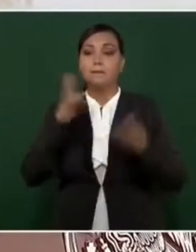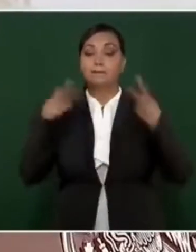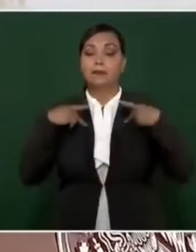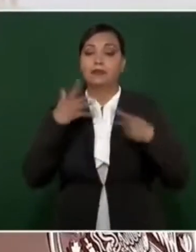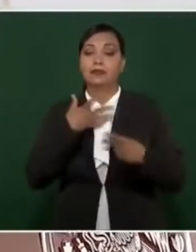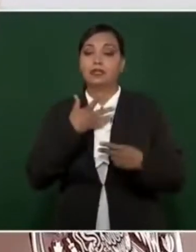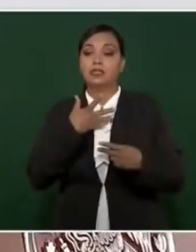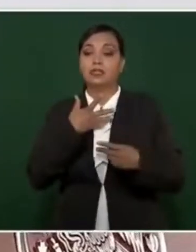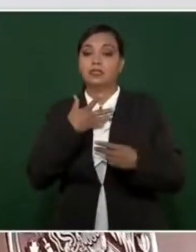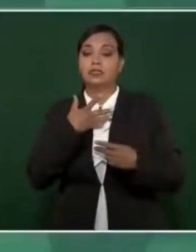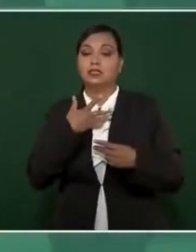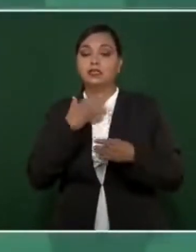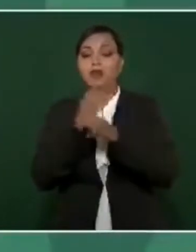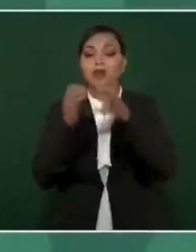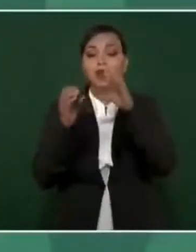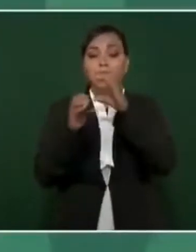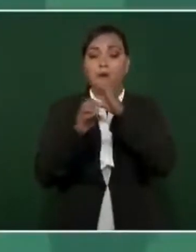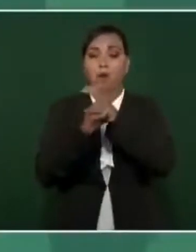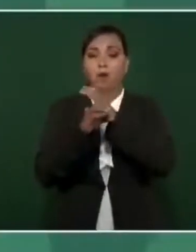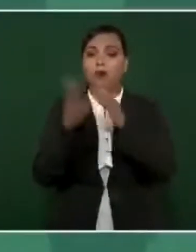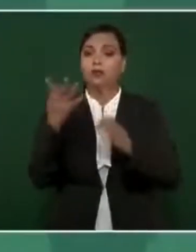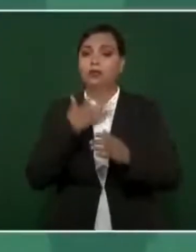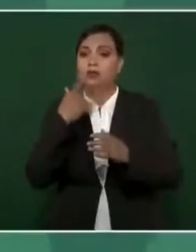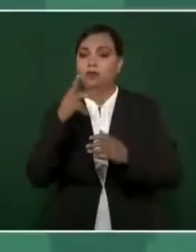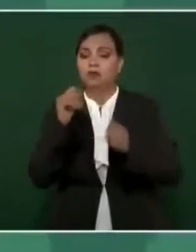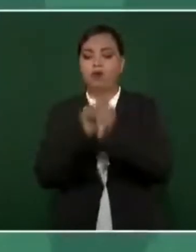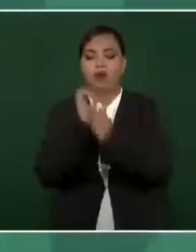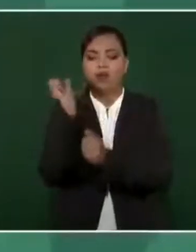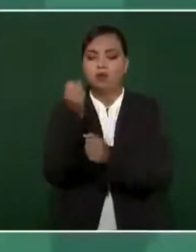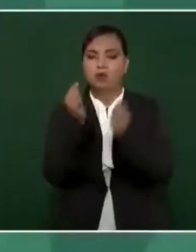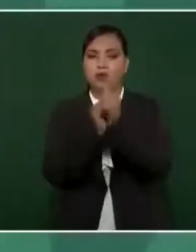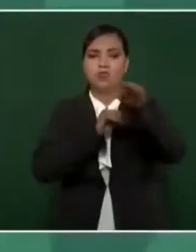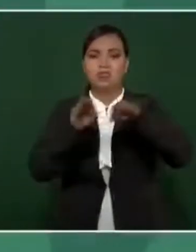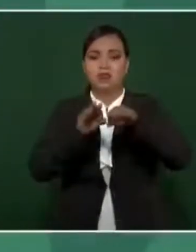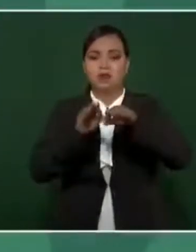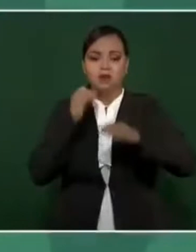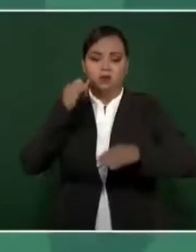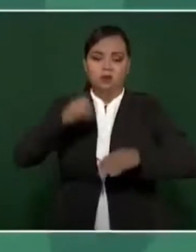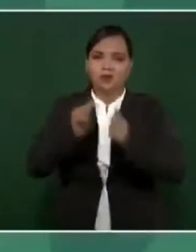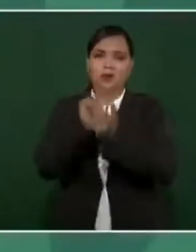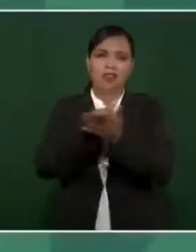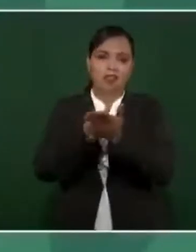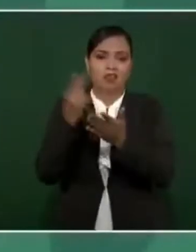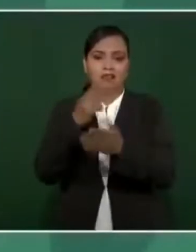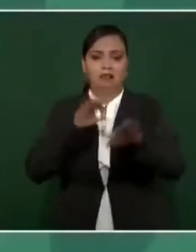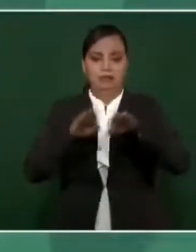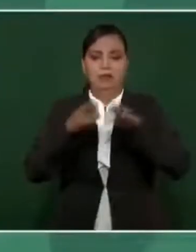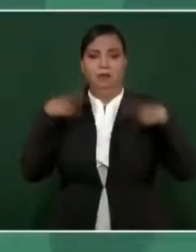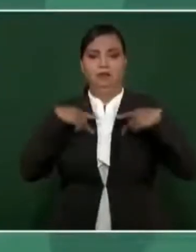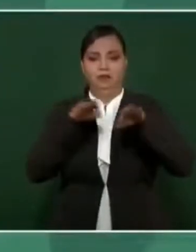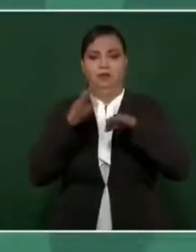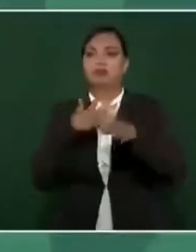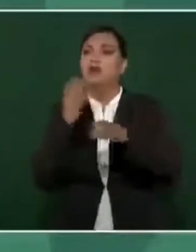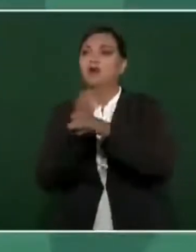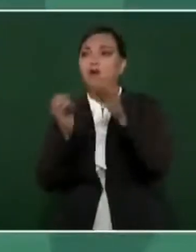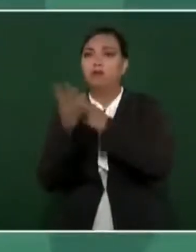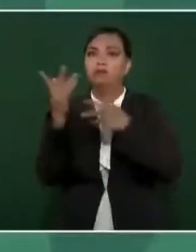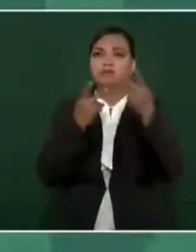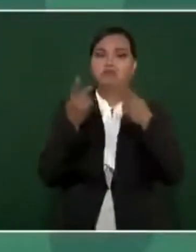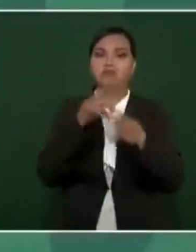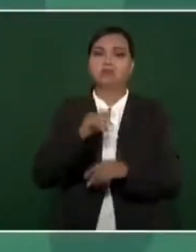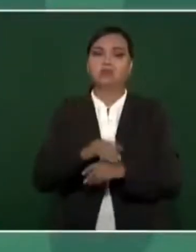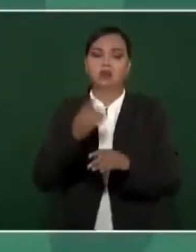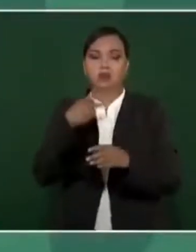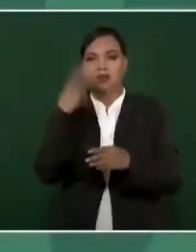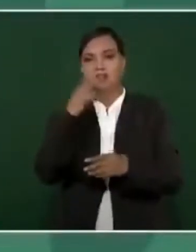con trabajo, de conformidad con la ley, merece respeto. El que invierte, genera empleos,